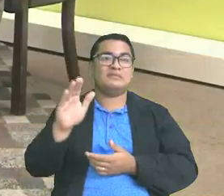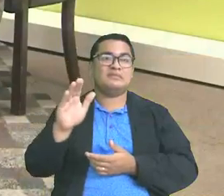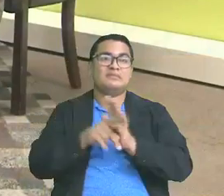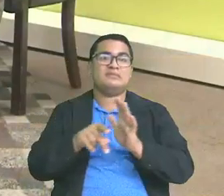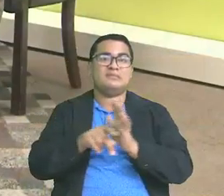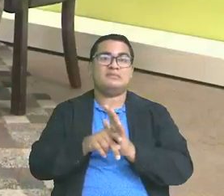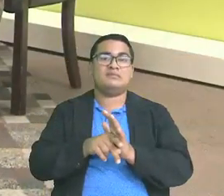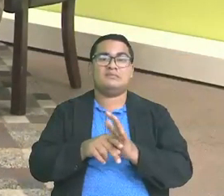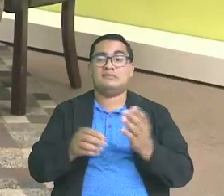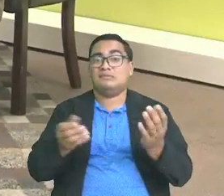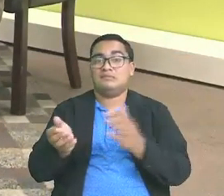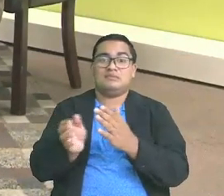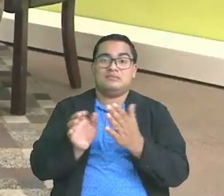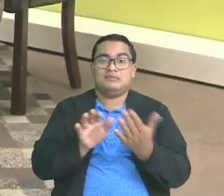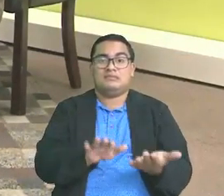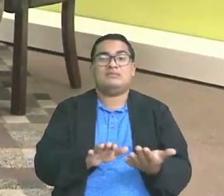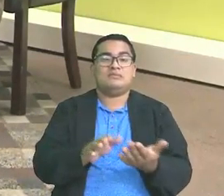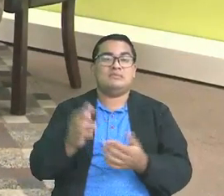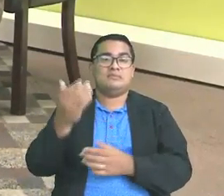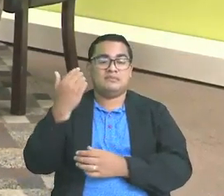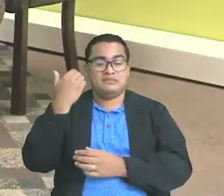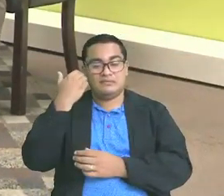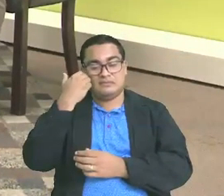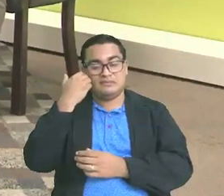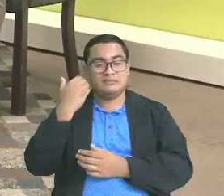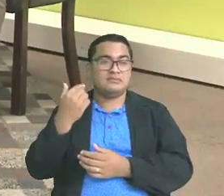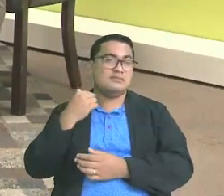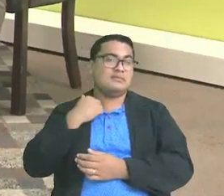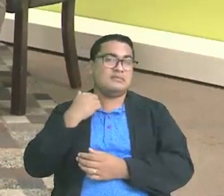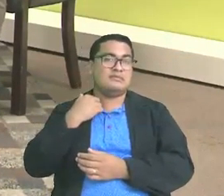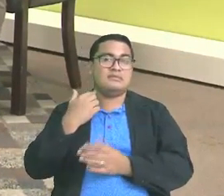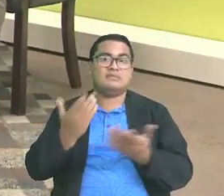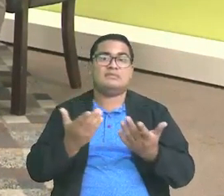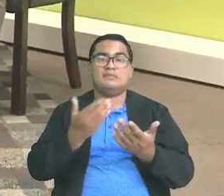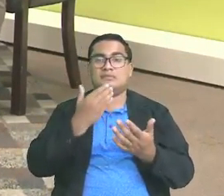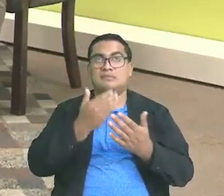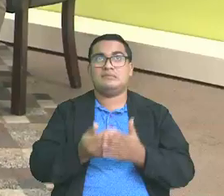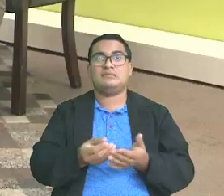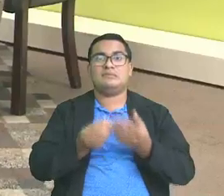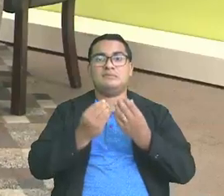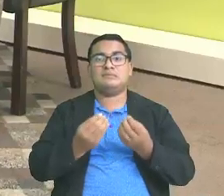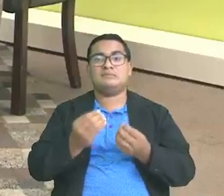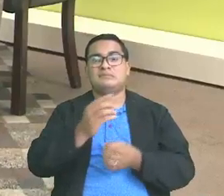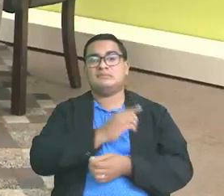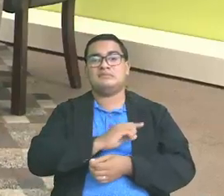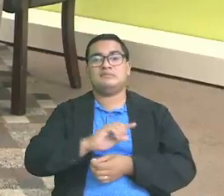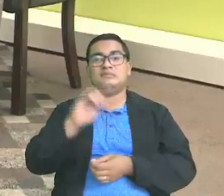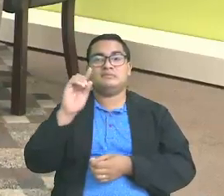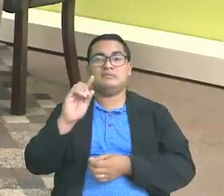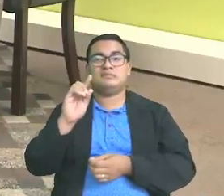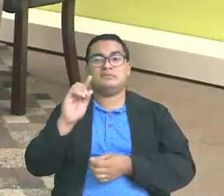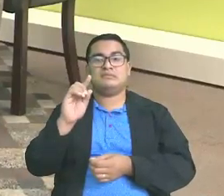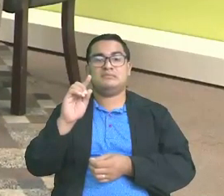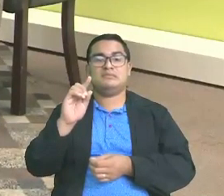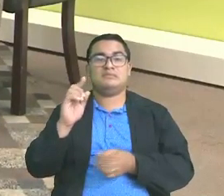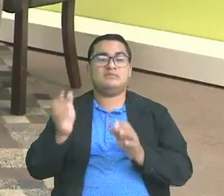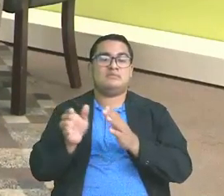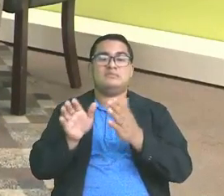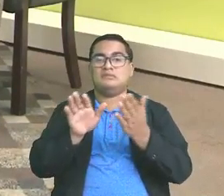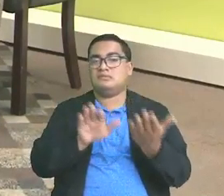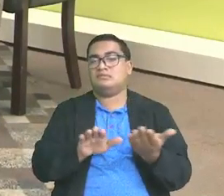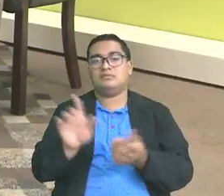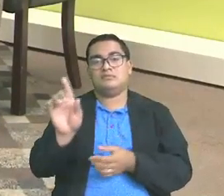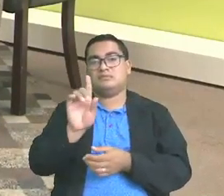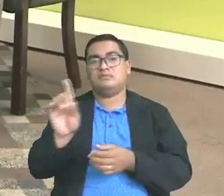el temor a la muerte por la enfermedad siempre está. Gracias a Dios, estos dos tipos de patología no son mortales si